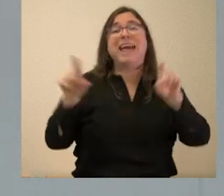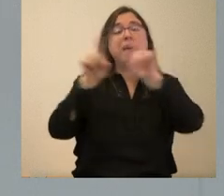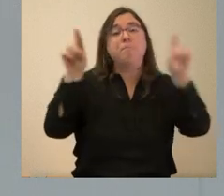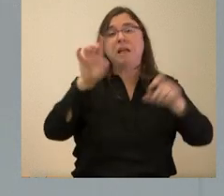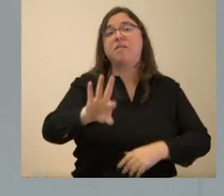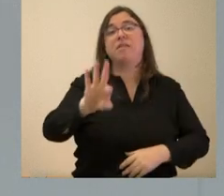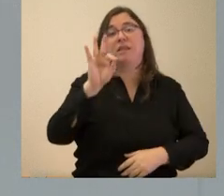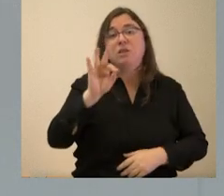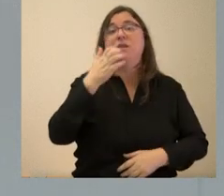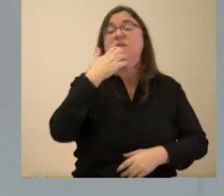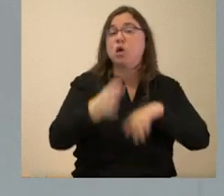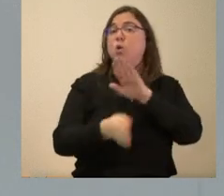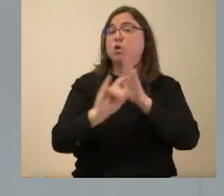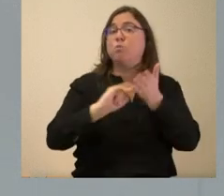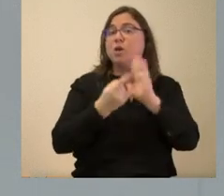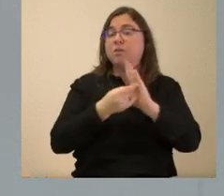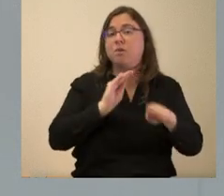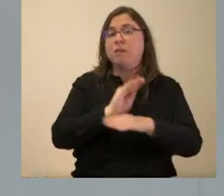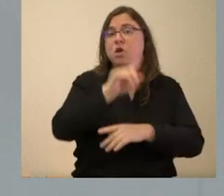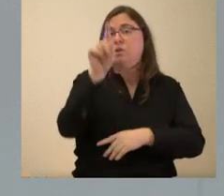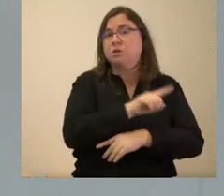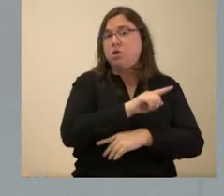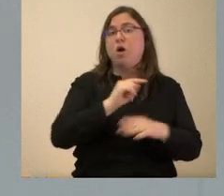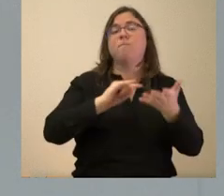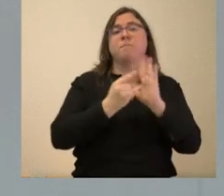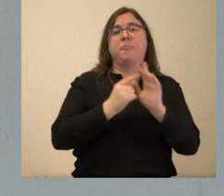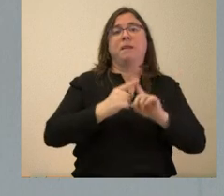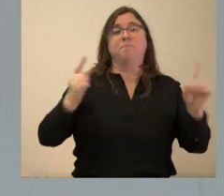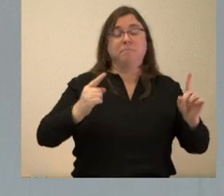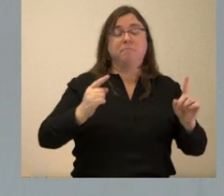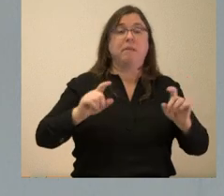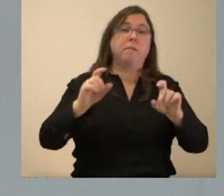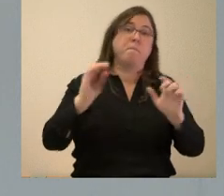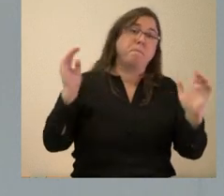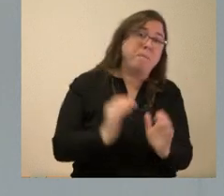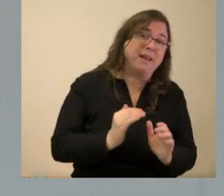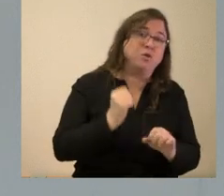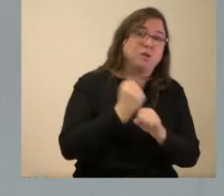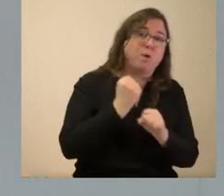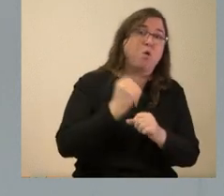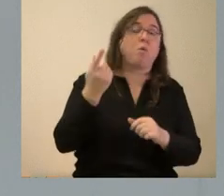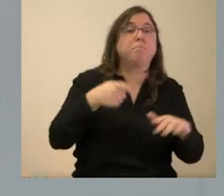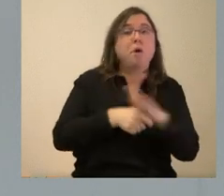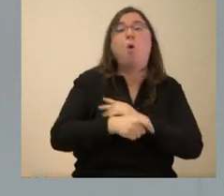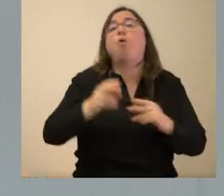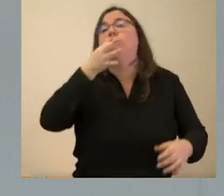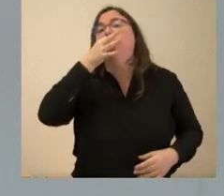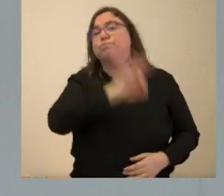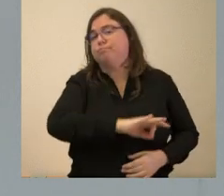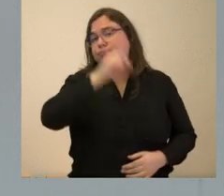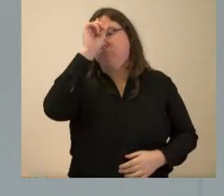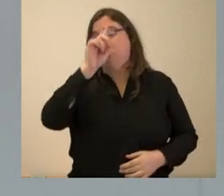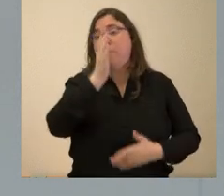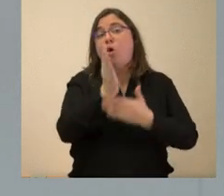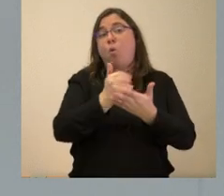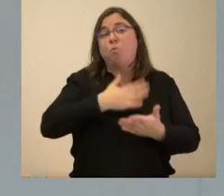la Que decida si mantiene ese proyecto de inversión si lo mantiene con menos inversión y menos empleo o directamente por renuncia a él en nuestra comunidad Autónoma